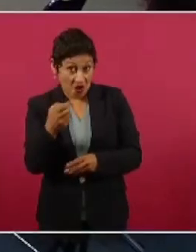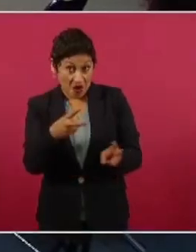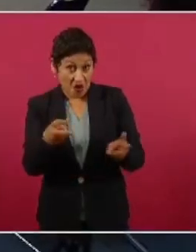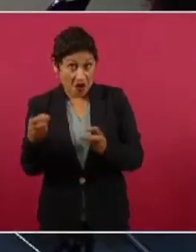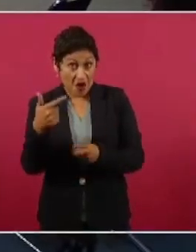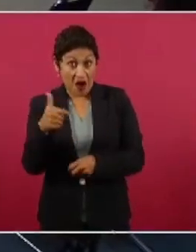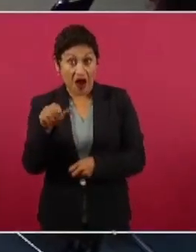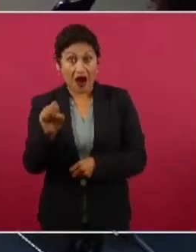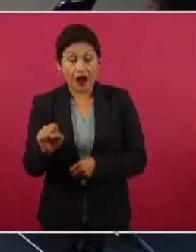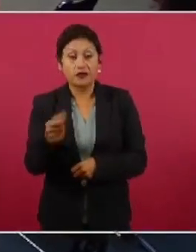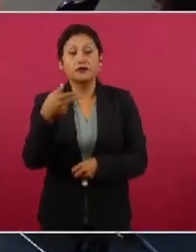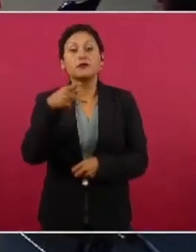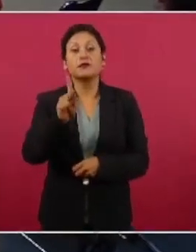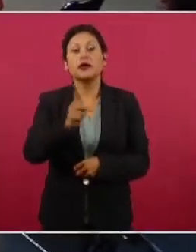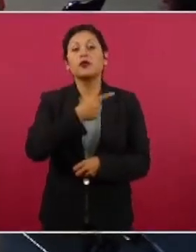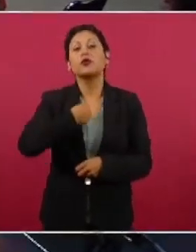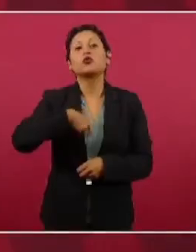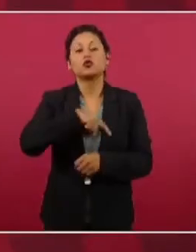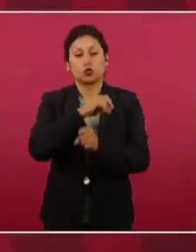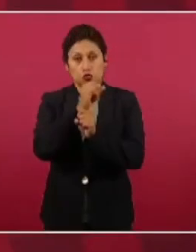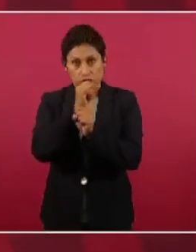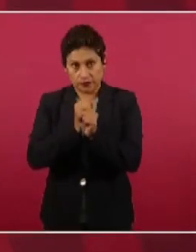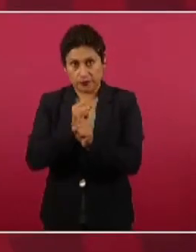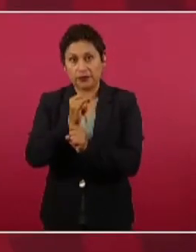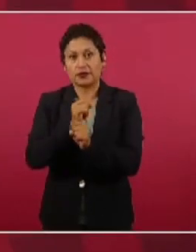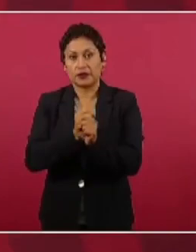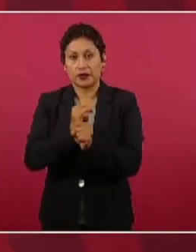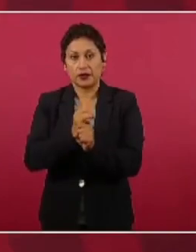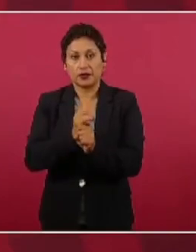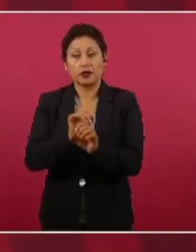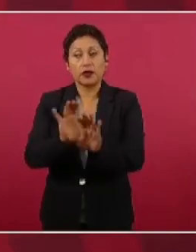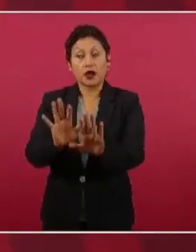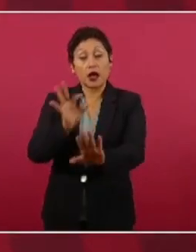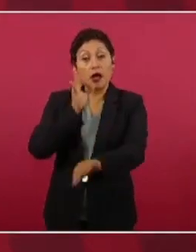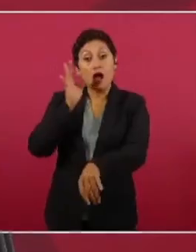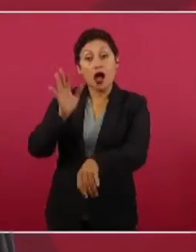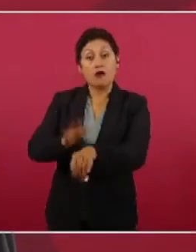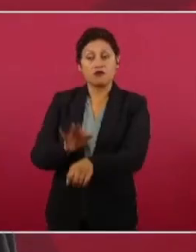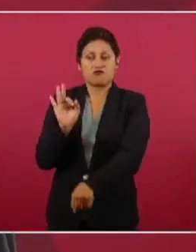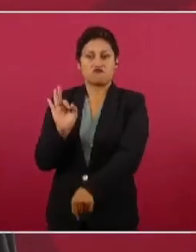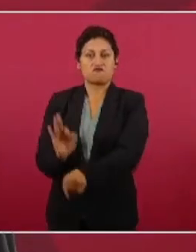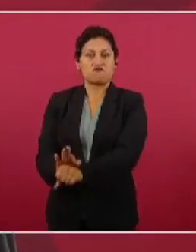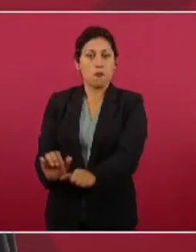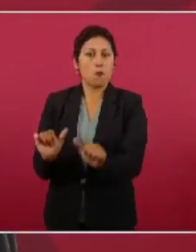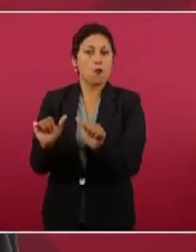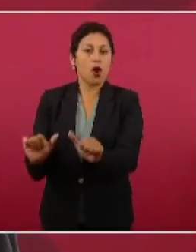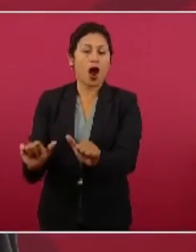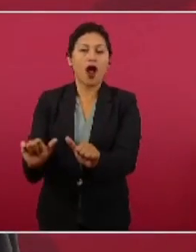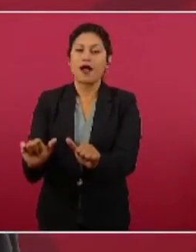sea, y no hay protección para nadie,